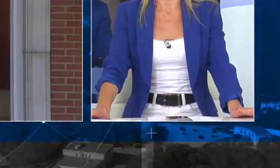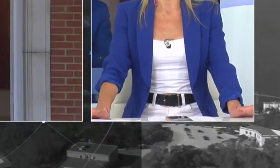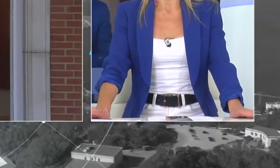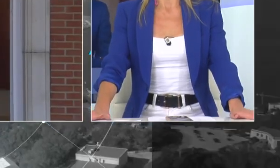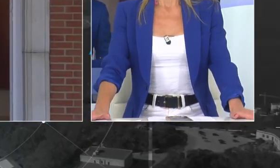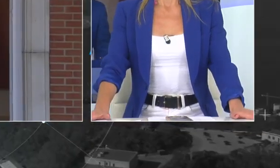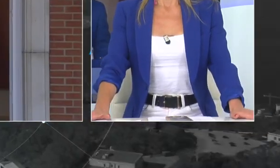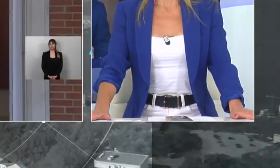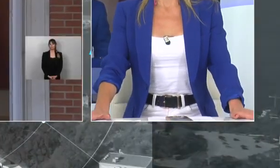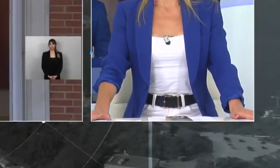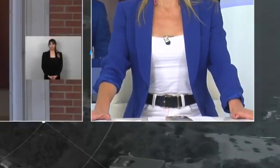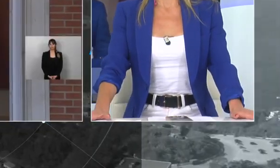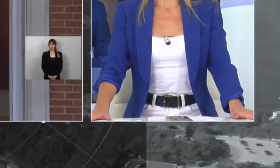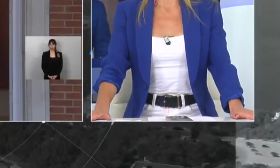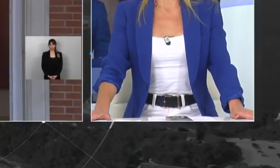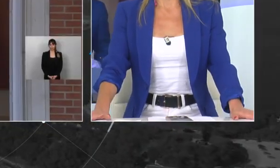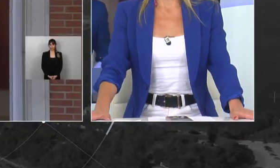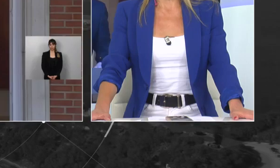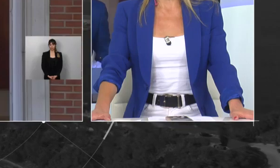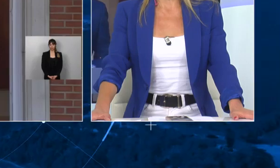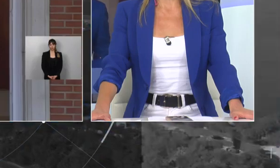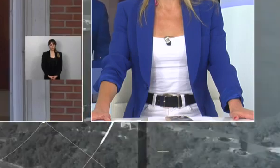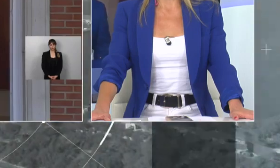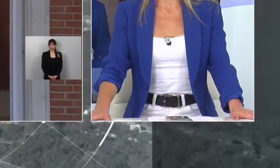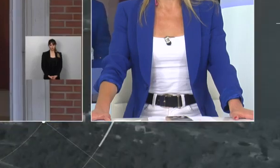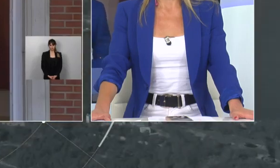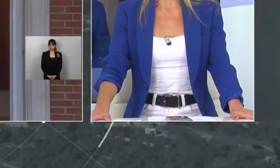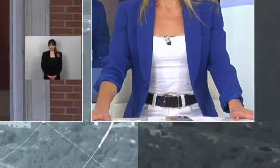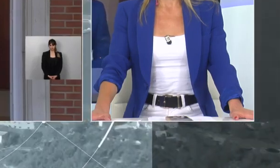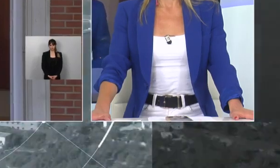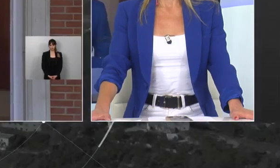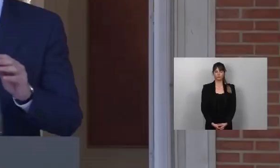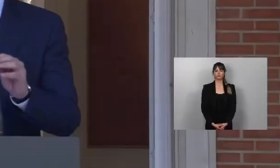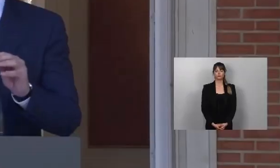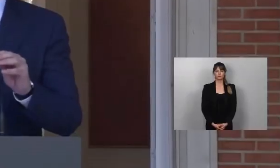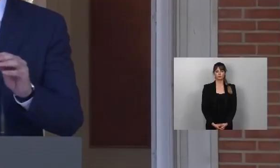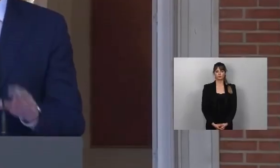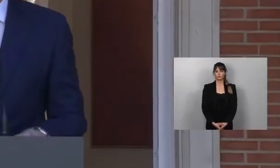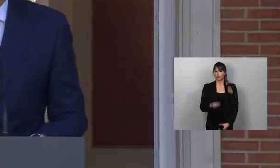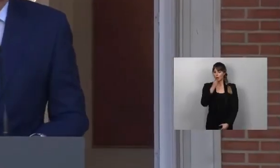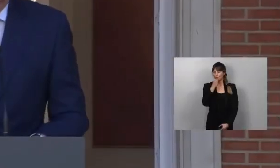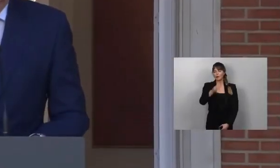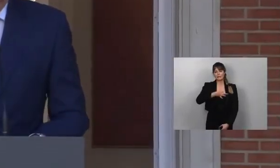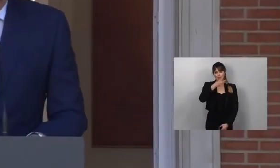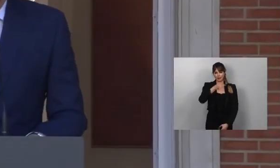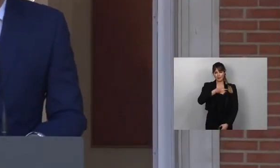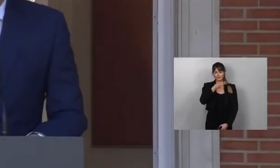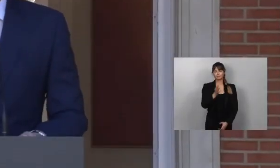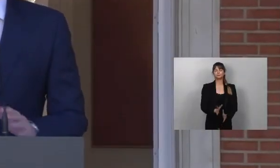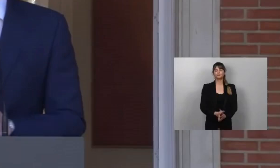moncloa y vamos a conocer la decisión conectamos en directo la cara parece que va dimitir con la cara que trae Buenas